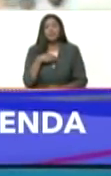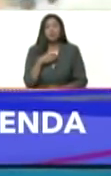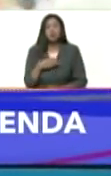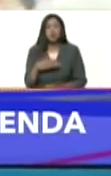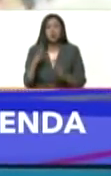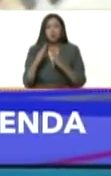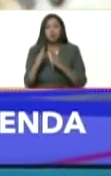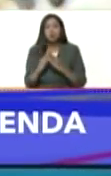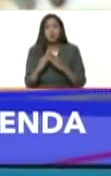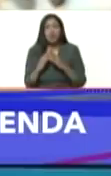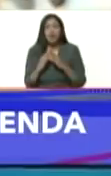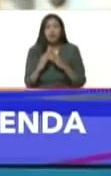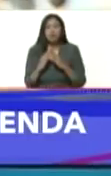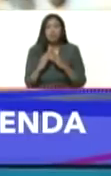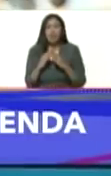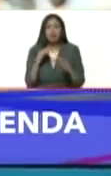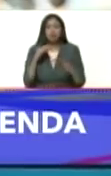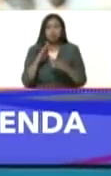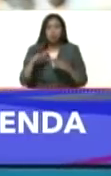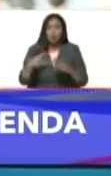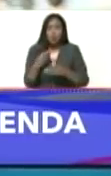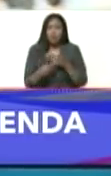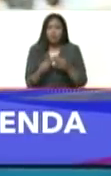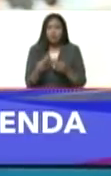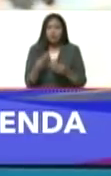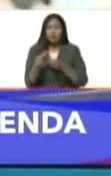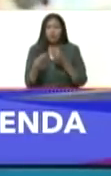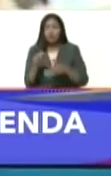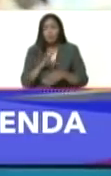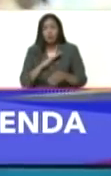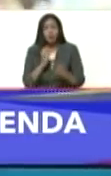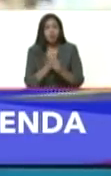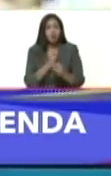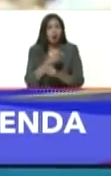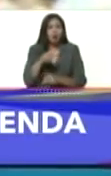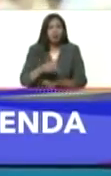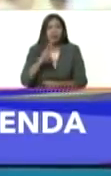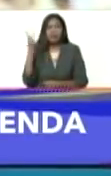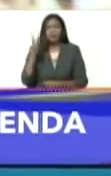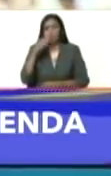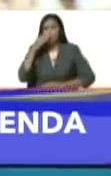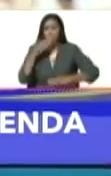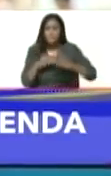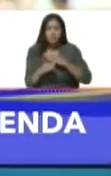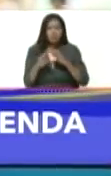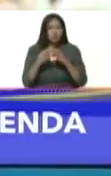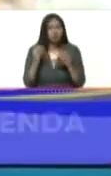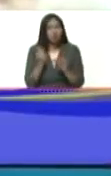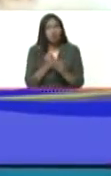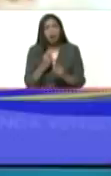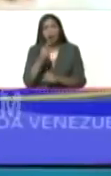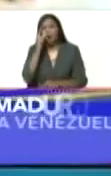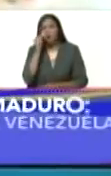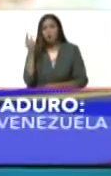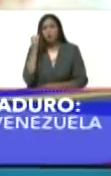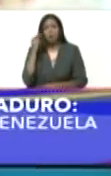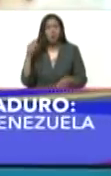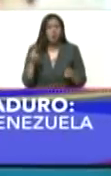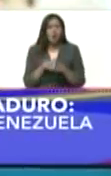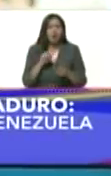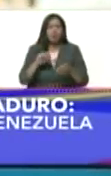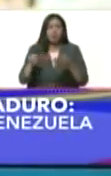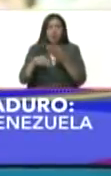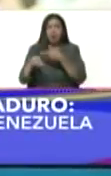sería posible sin el trabajo creador de la clase obrera venezolana, de los trabajadores, de las trabajadoras de la